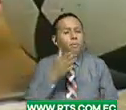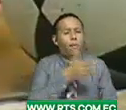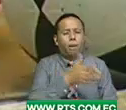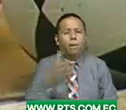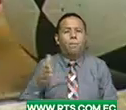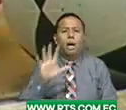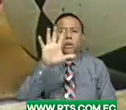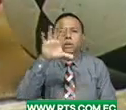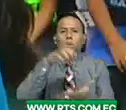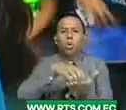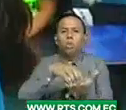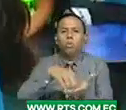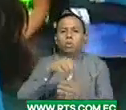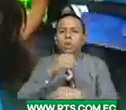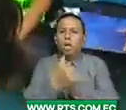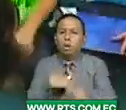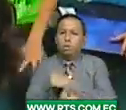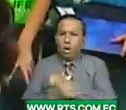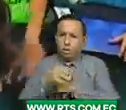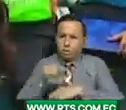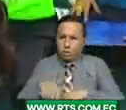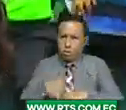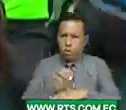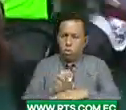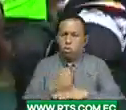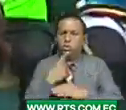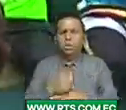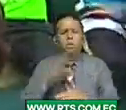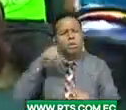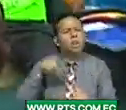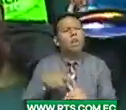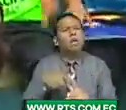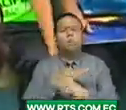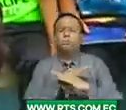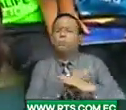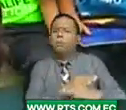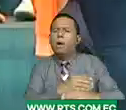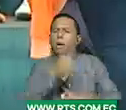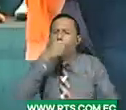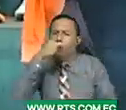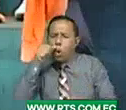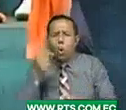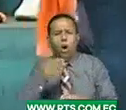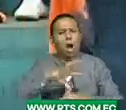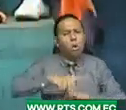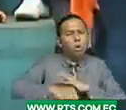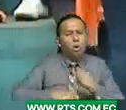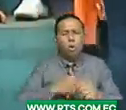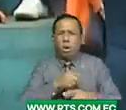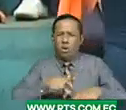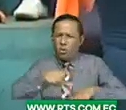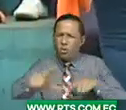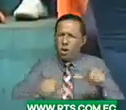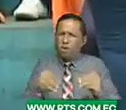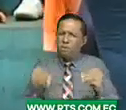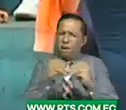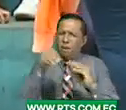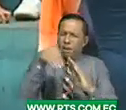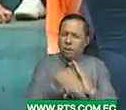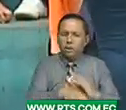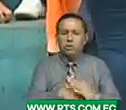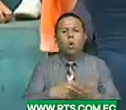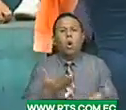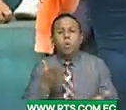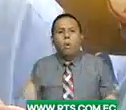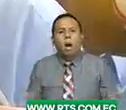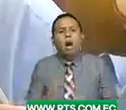país, centrado en combatir el consumo de drogas y la delincuencia en los sectores más vulnerables. A través del deporte.